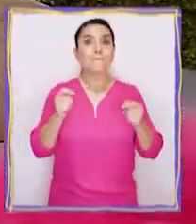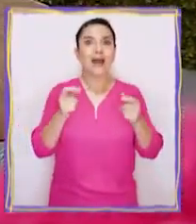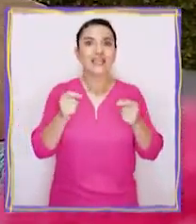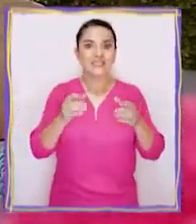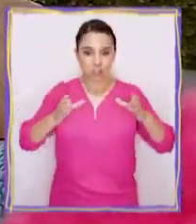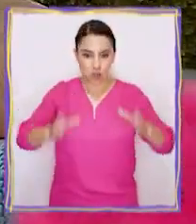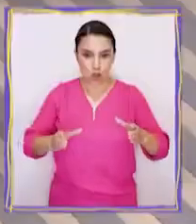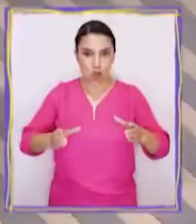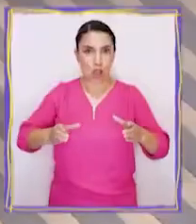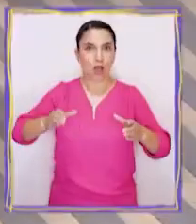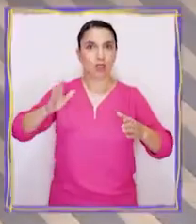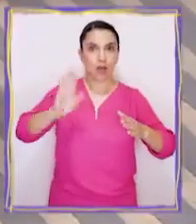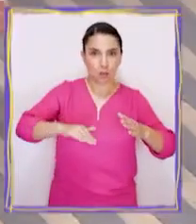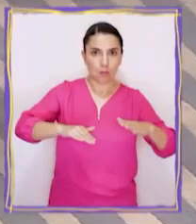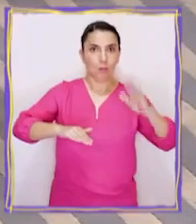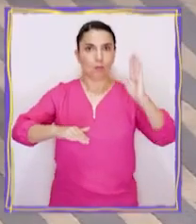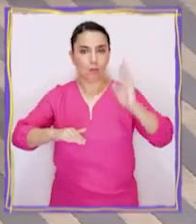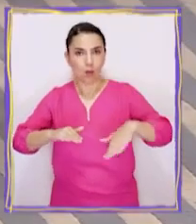tambor.